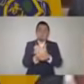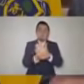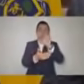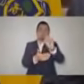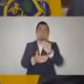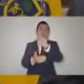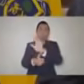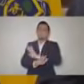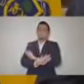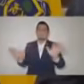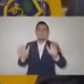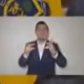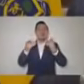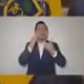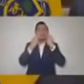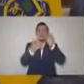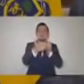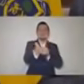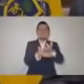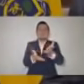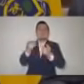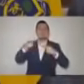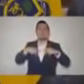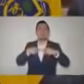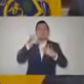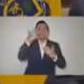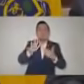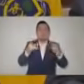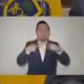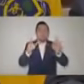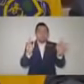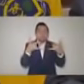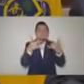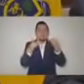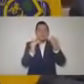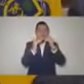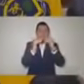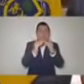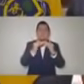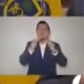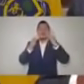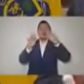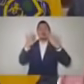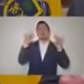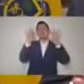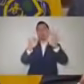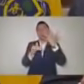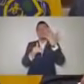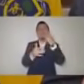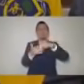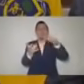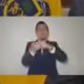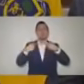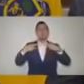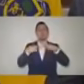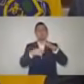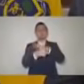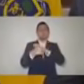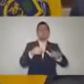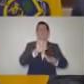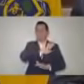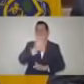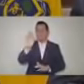y los fines de semana quedarían prohibidas las reuniones de más de 10 personas y los eventos de más de 50 personas en lugares abiertos